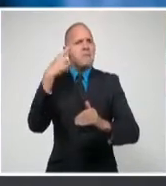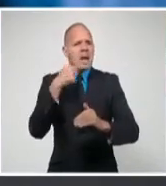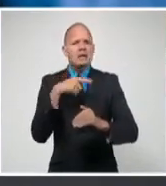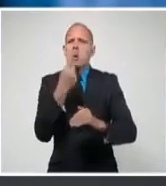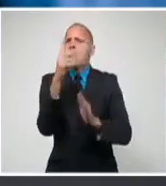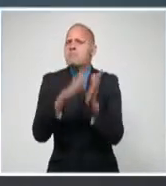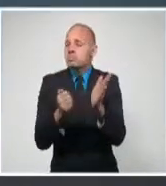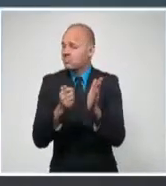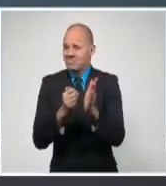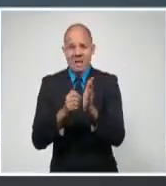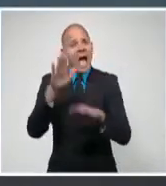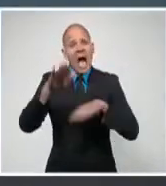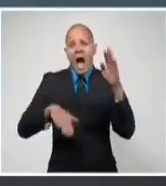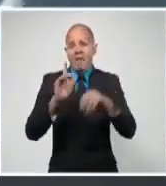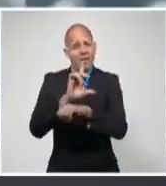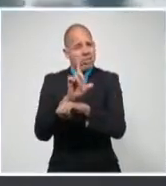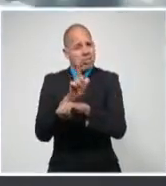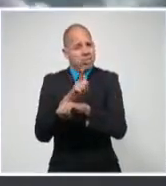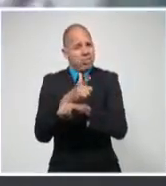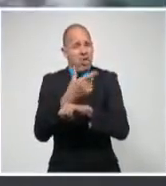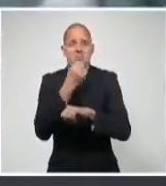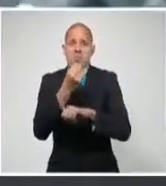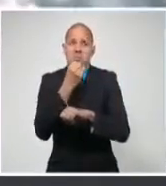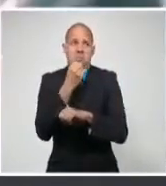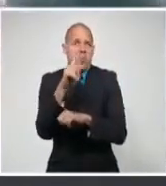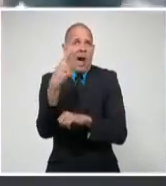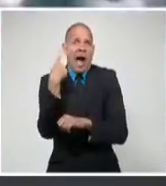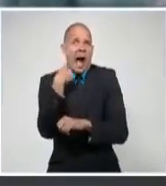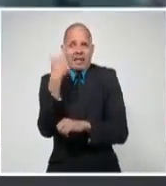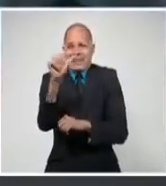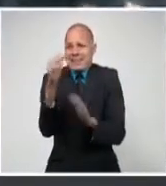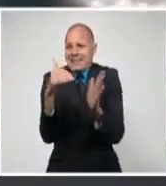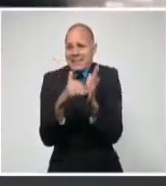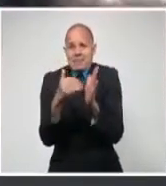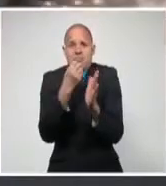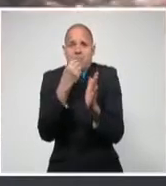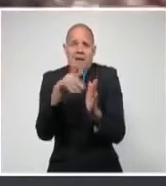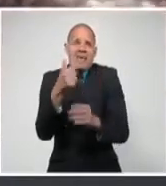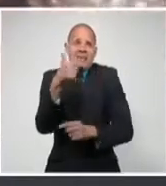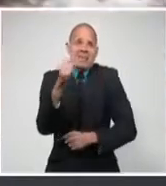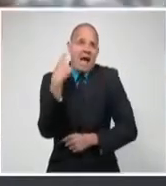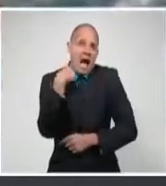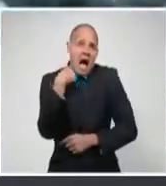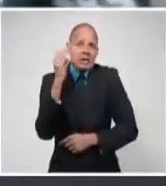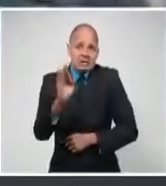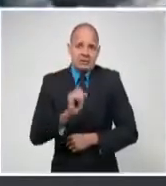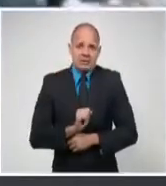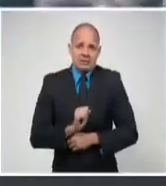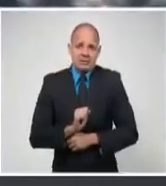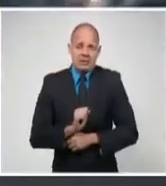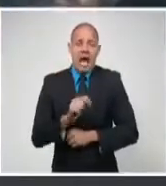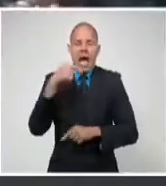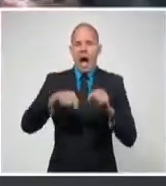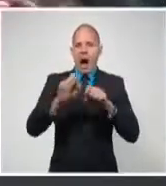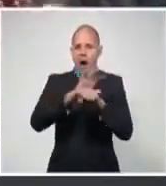incluso no llegar. Sin embargo, la información científica sobre el SARS-CoV-2 demuestra que sí existen